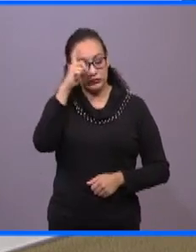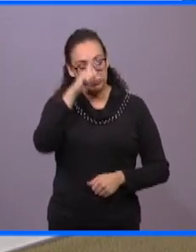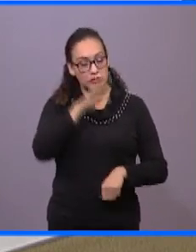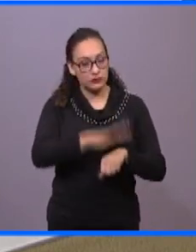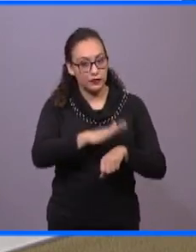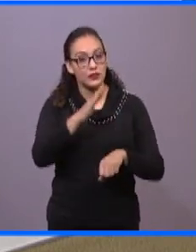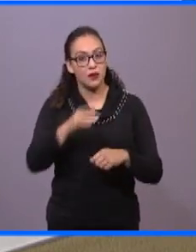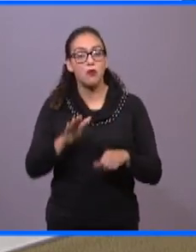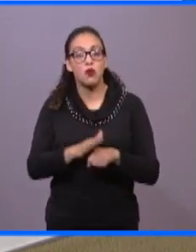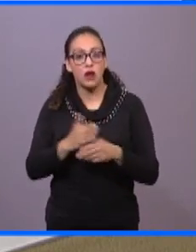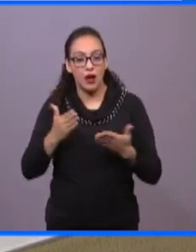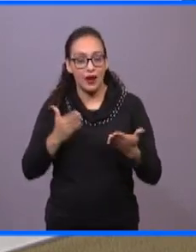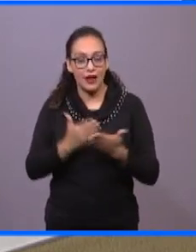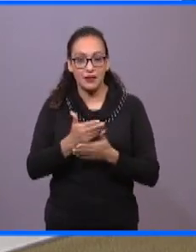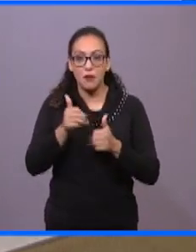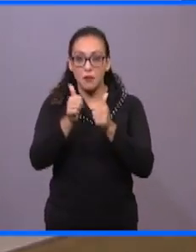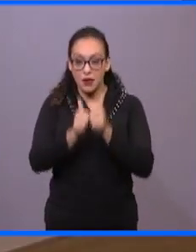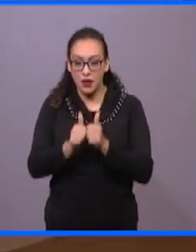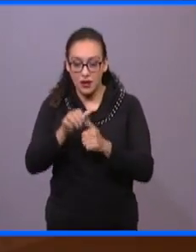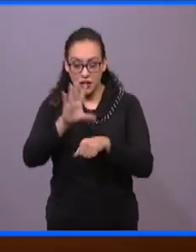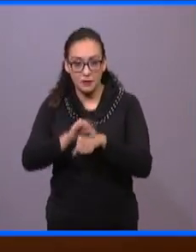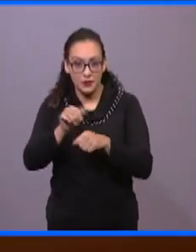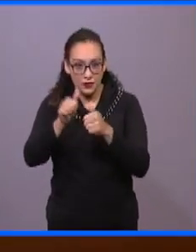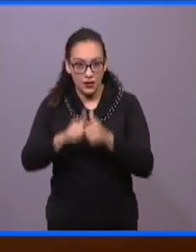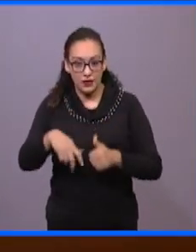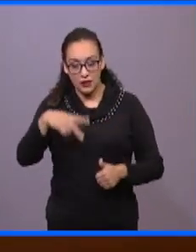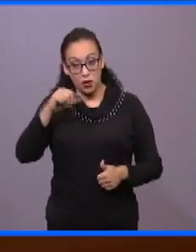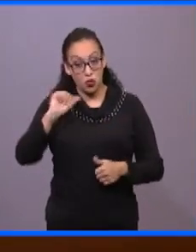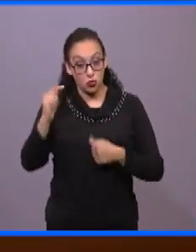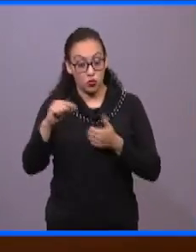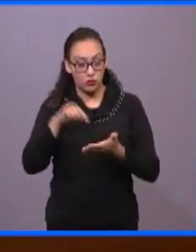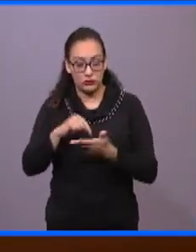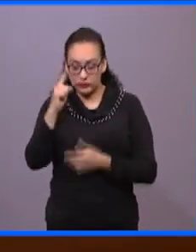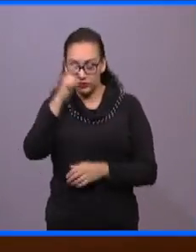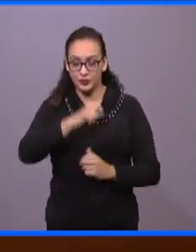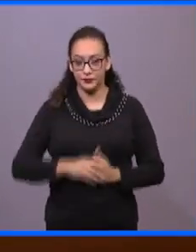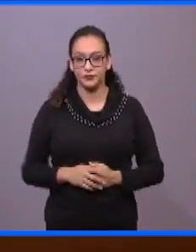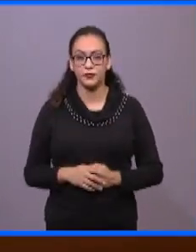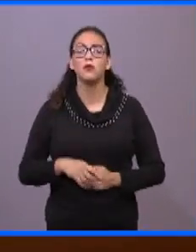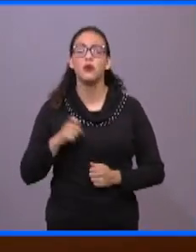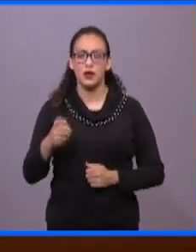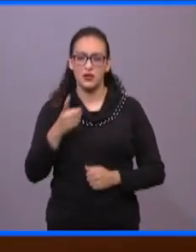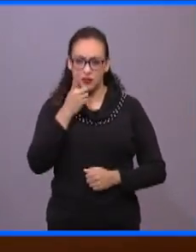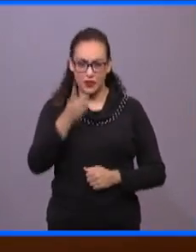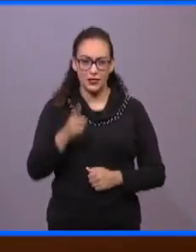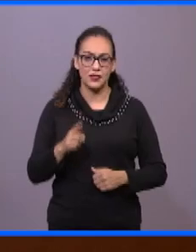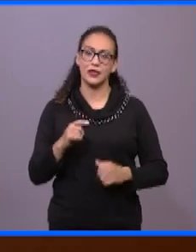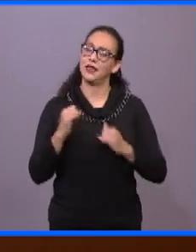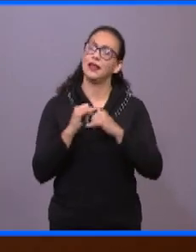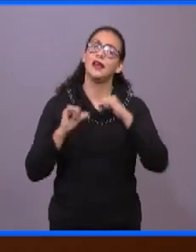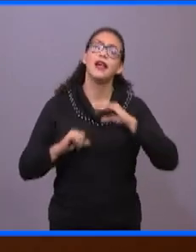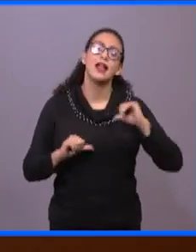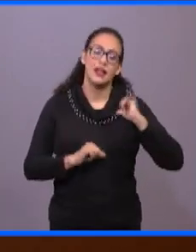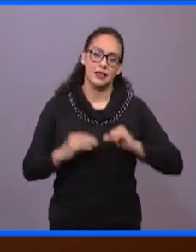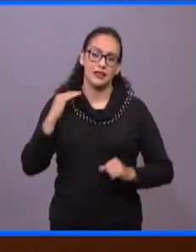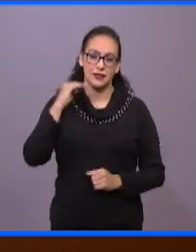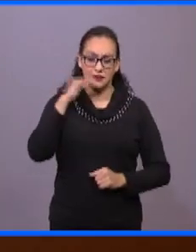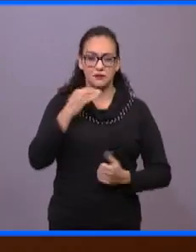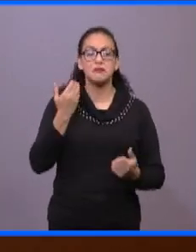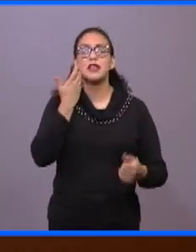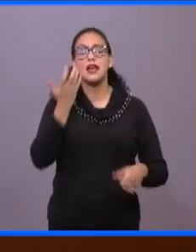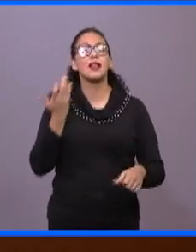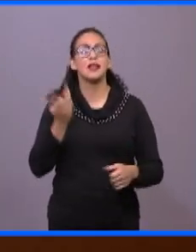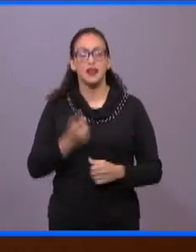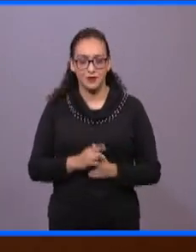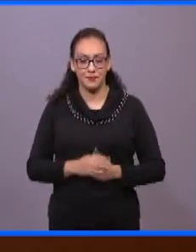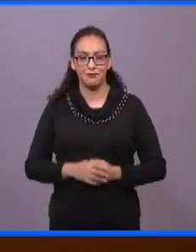más el acceso al asilo. Reafirmaron el compromiso de la Defensoría Pública. La Defensoría Pública